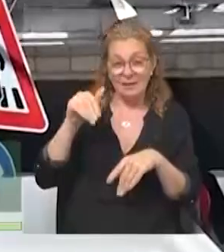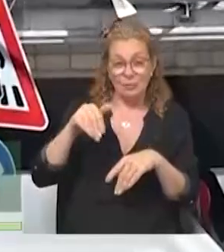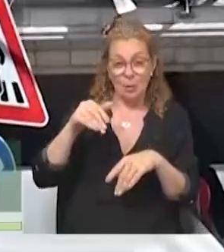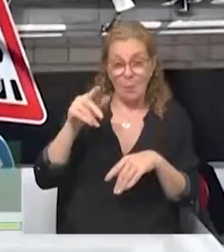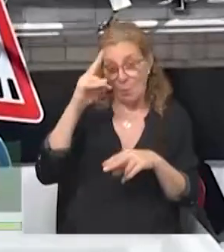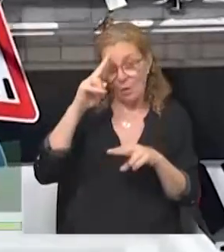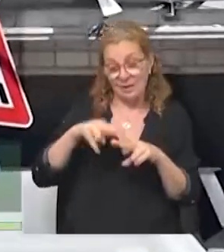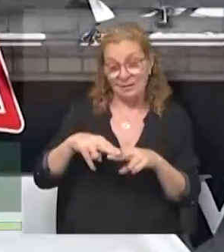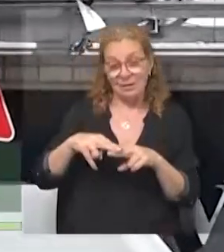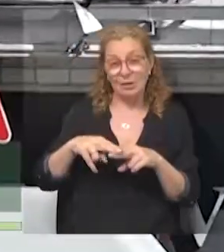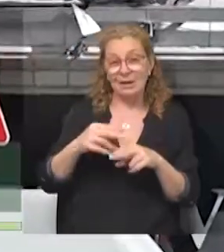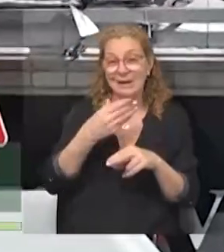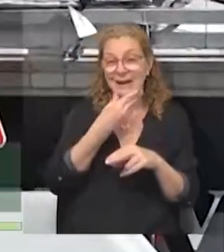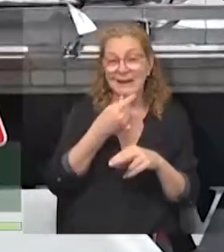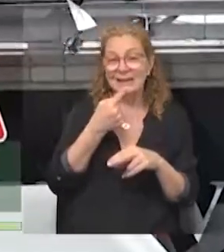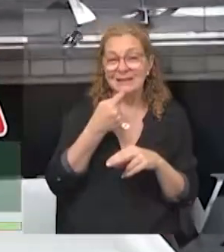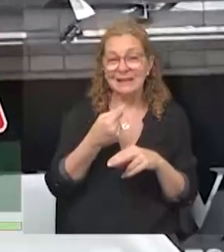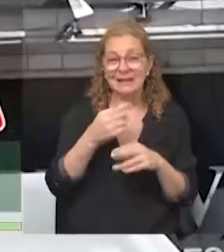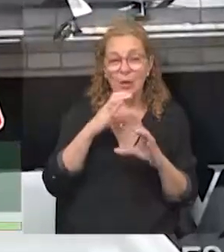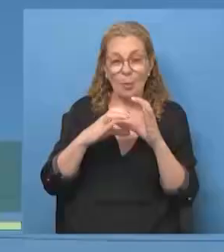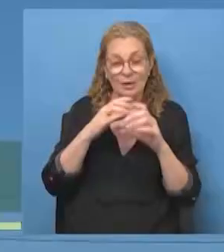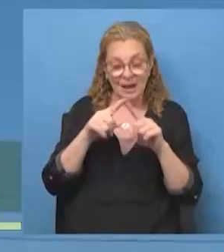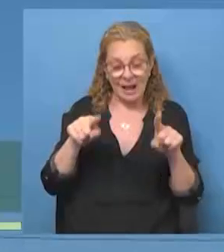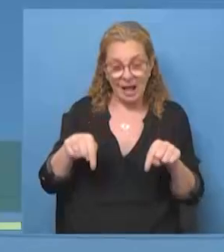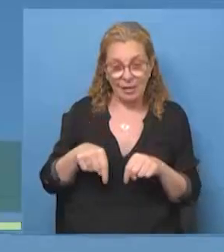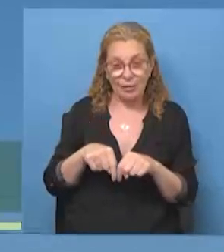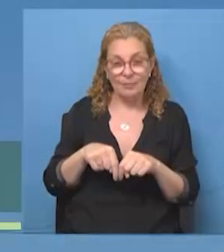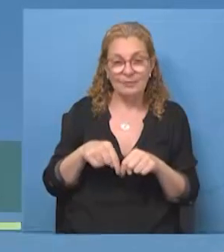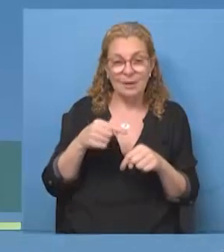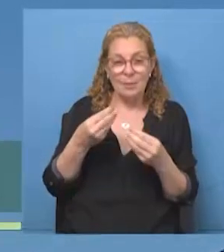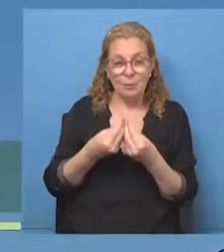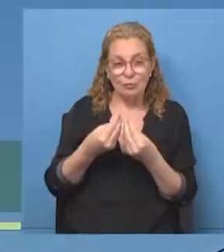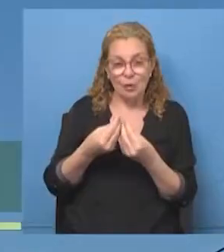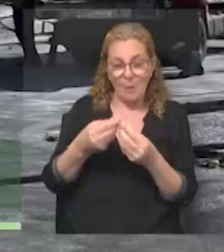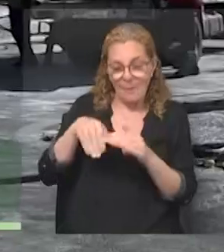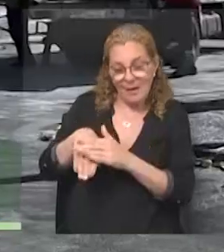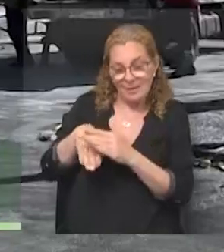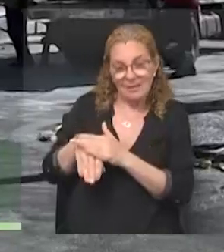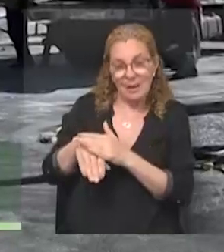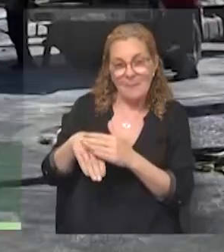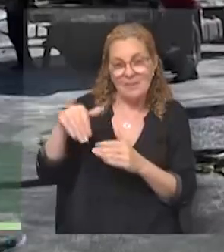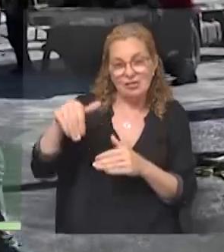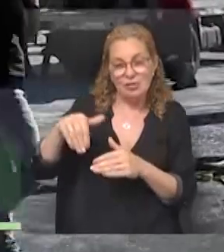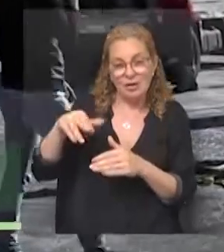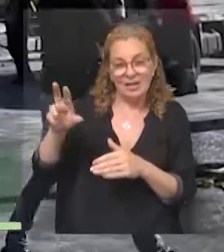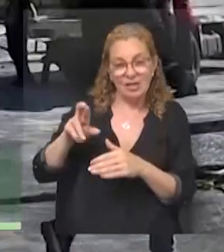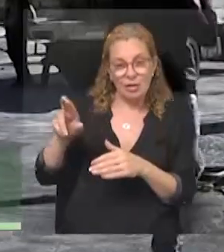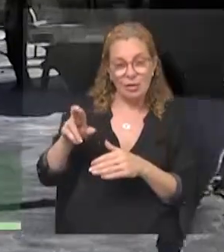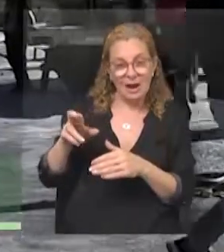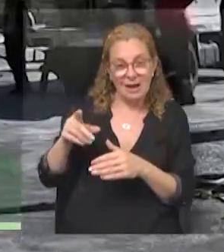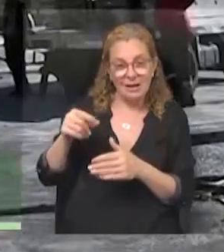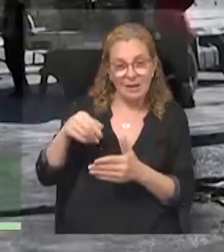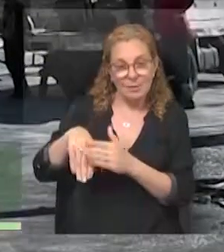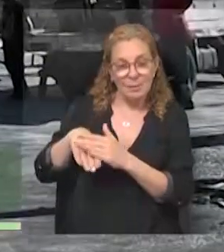las fuerzas israelíes aseguraron en un comunicado que hezbolá almacena miles de millones de dólares a su propio nombre en sucursal de la entidad que